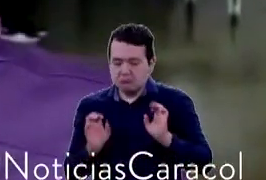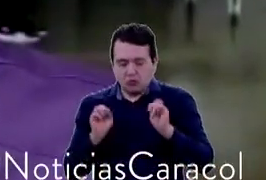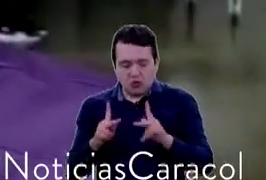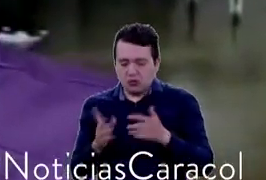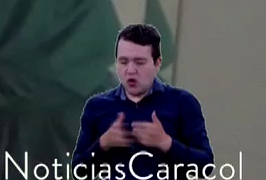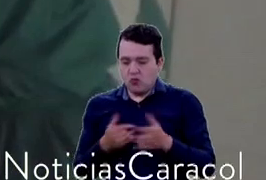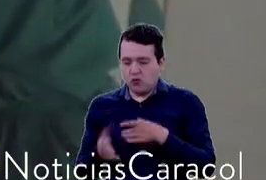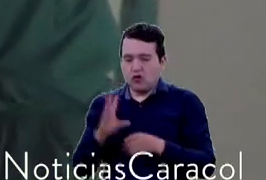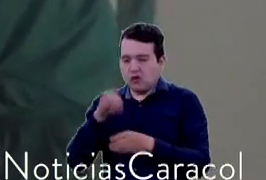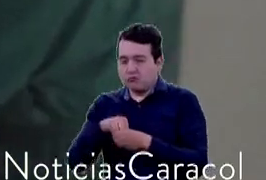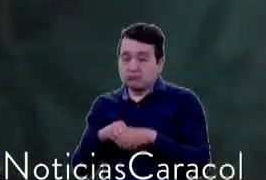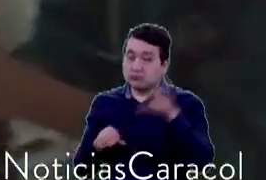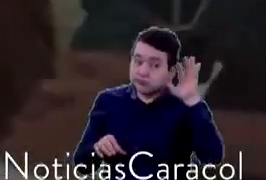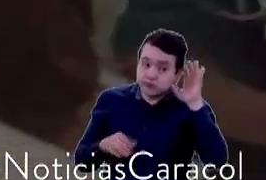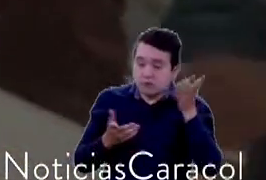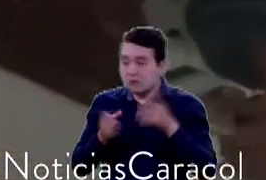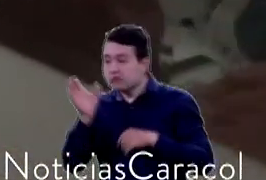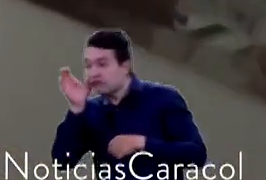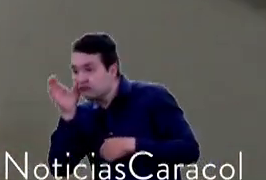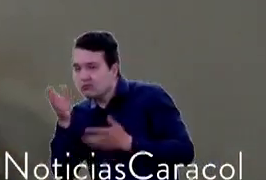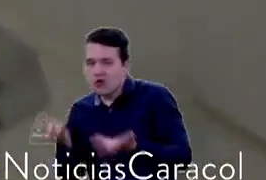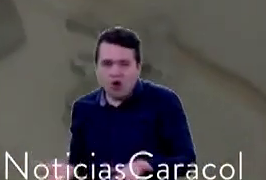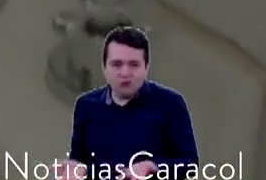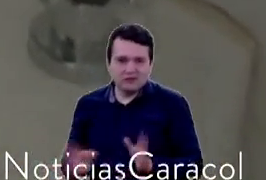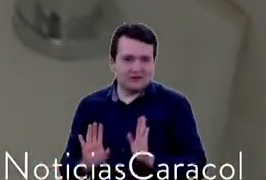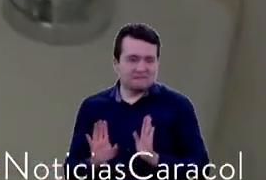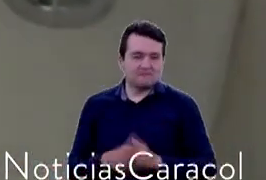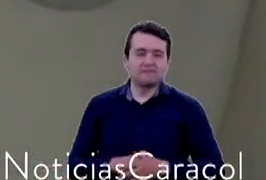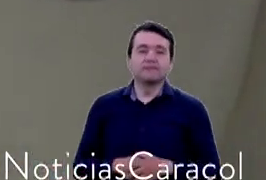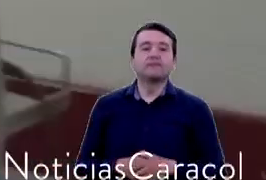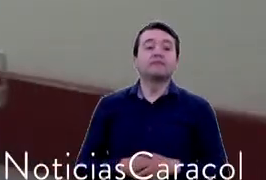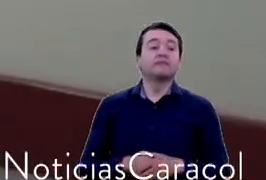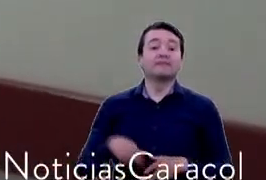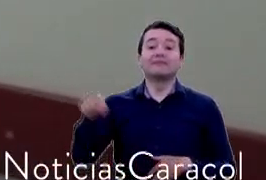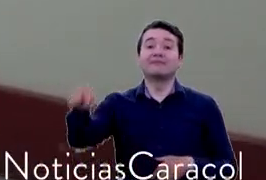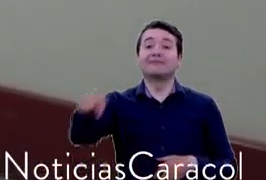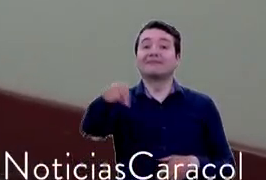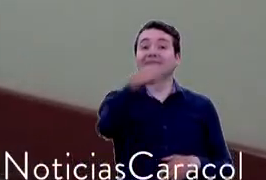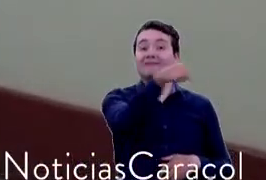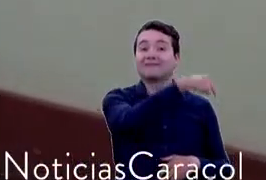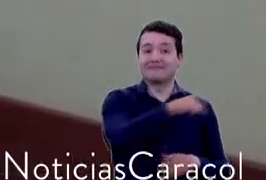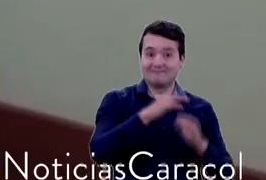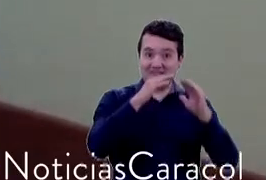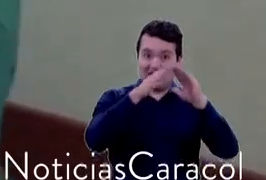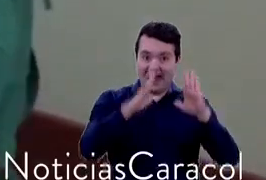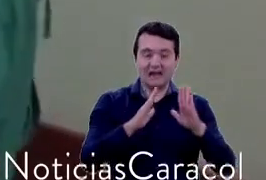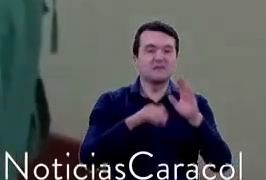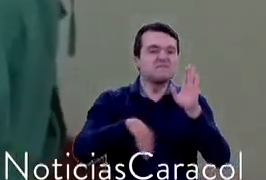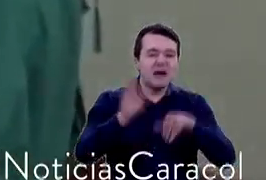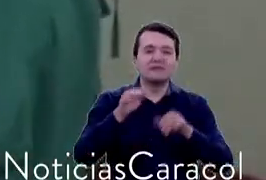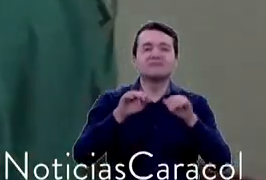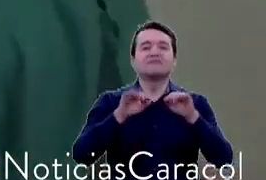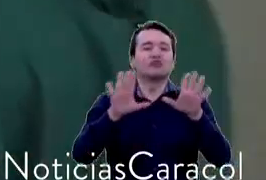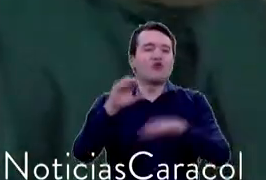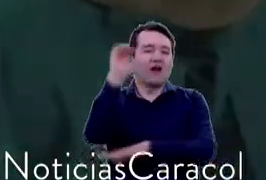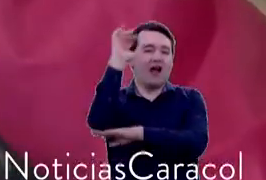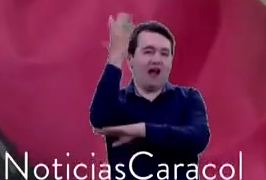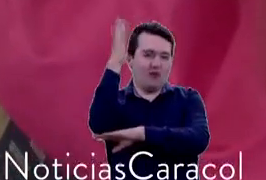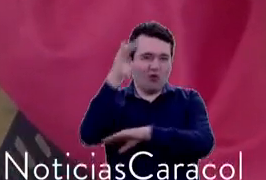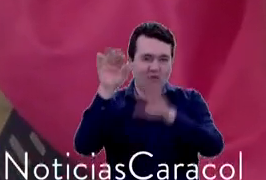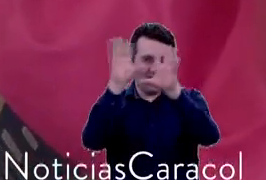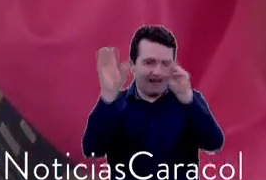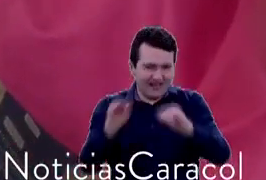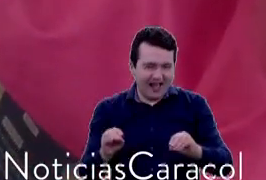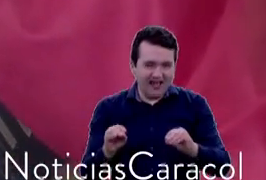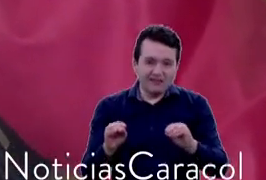pendiente de mis pacientes. En muchos hogares, como es costumbre, se compartirá alrededor del arbolito de Navidad, con una cena